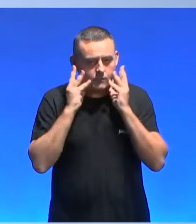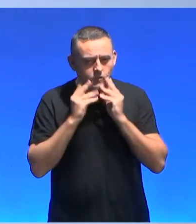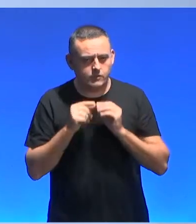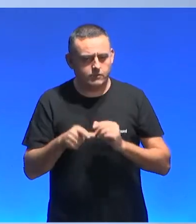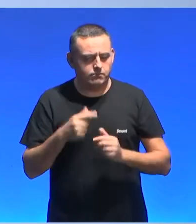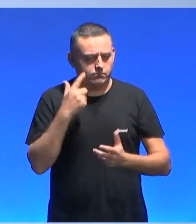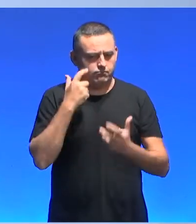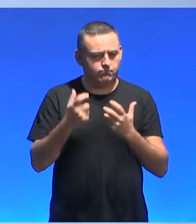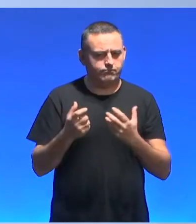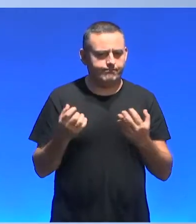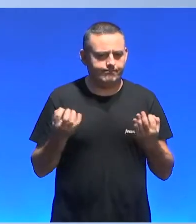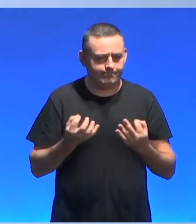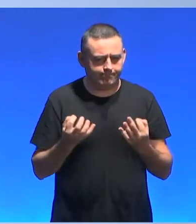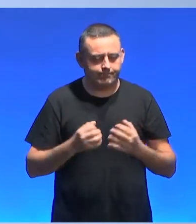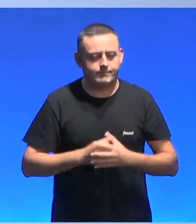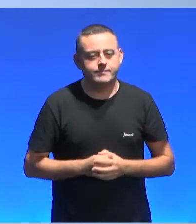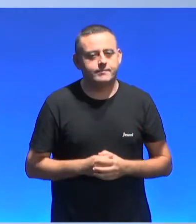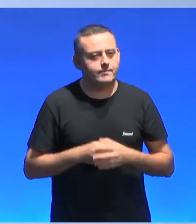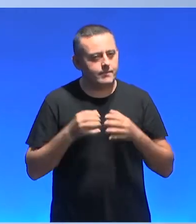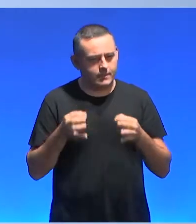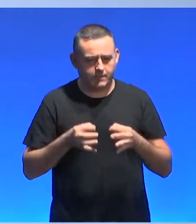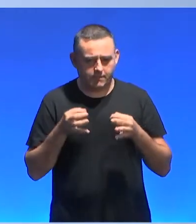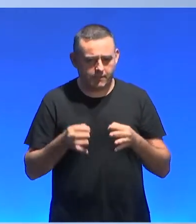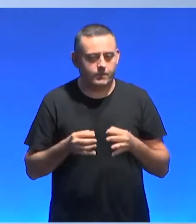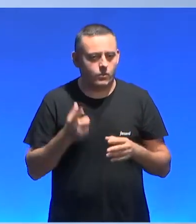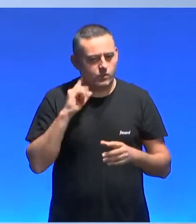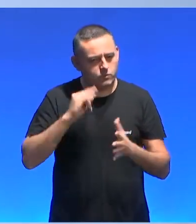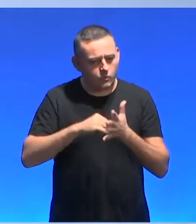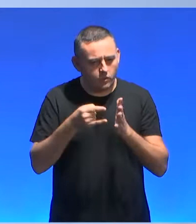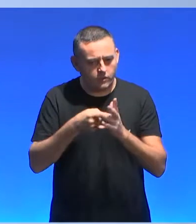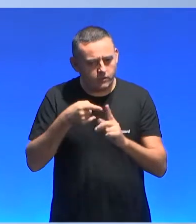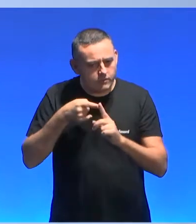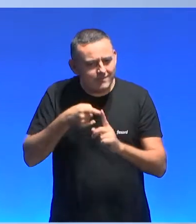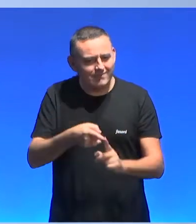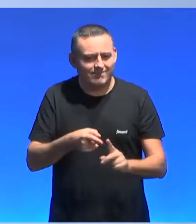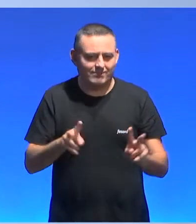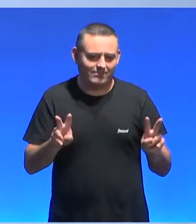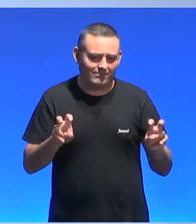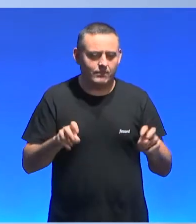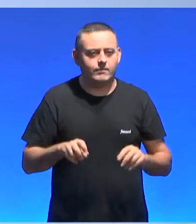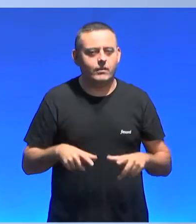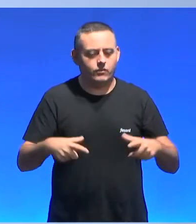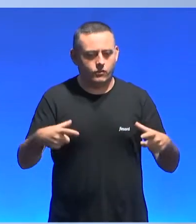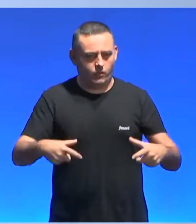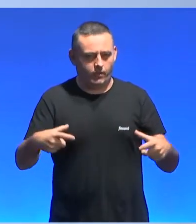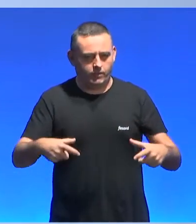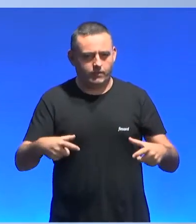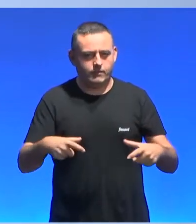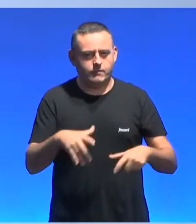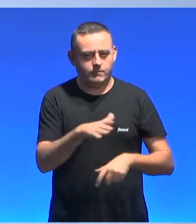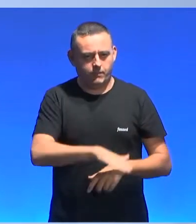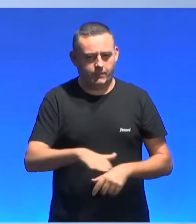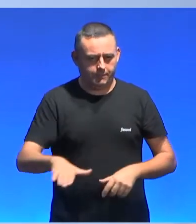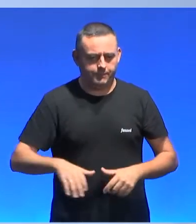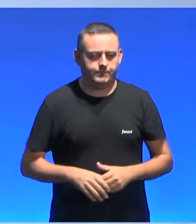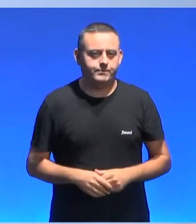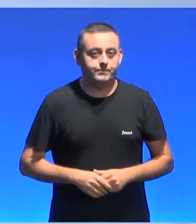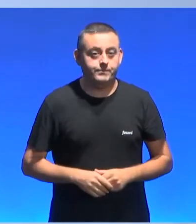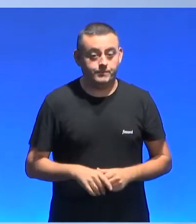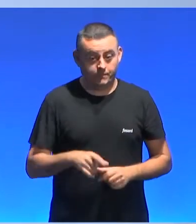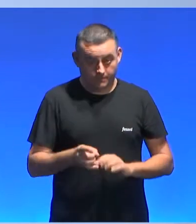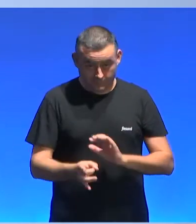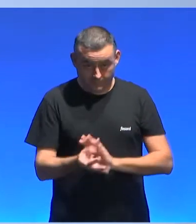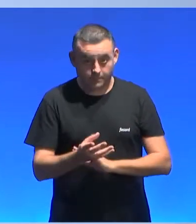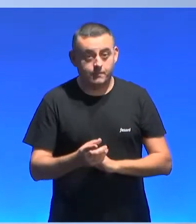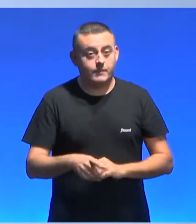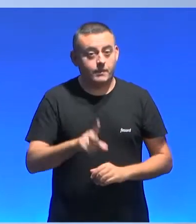sinónimo del proyecto de la Città dei Bambini. Este proyecto nace, como decía, en 1991, en